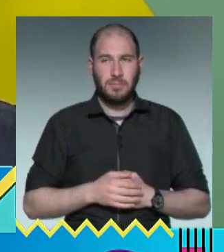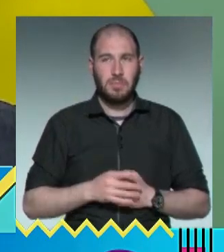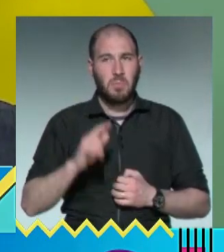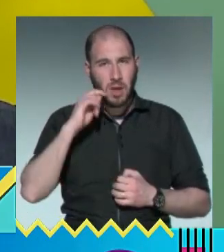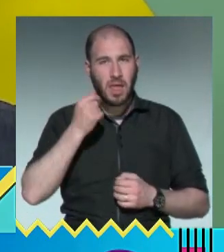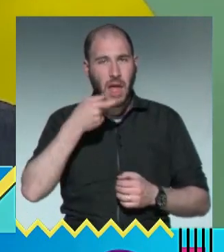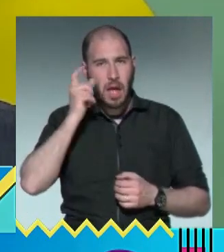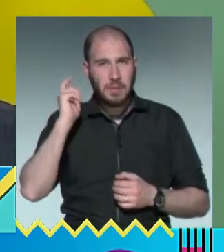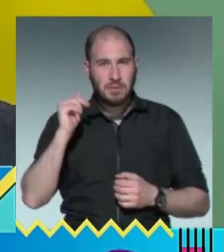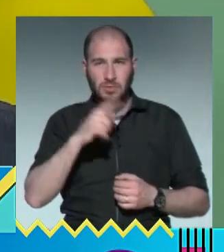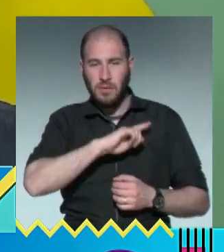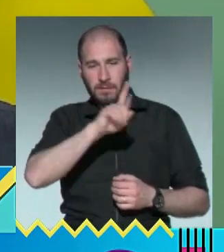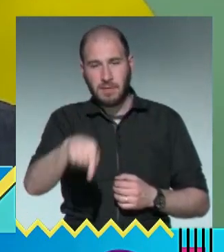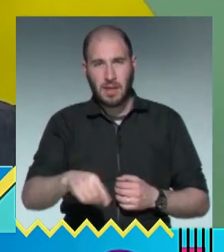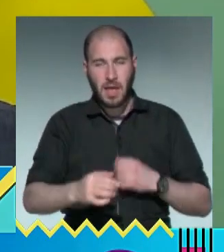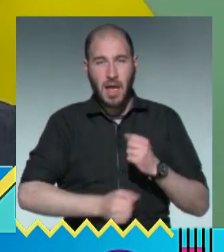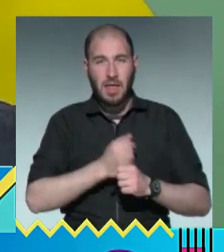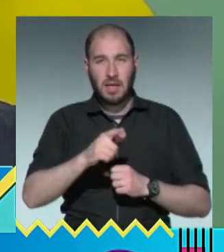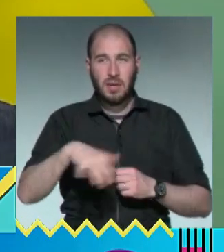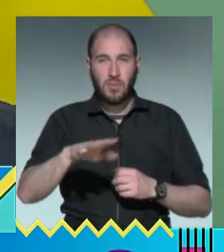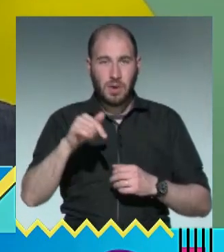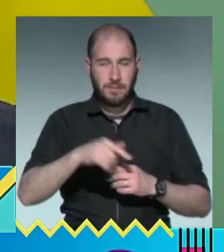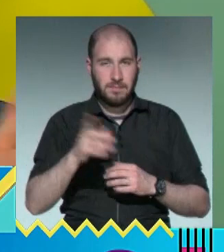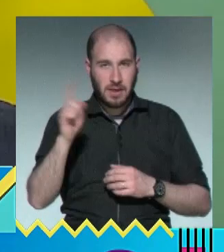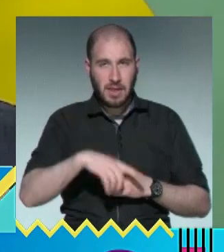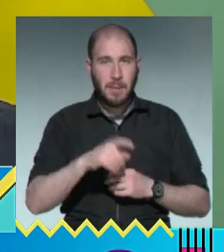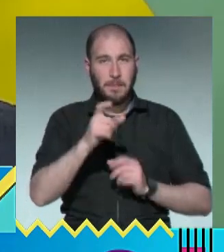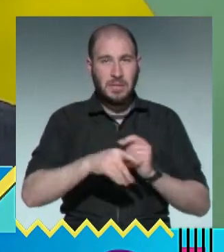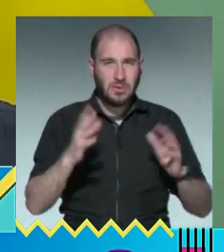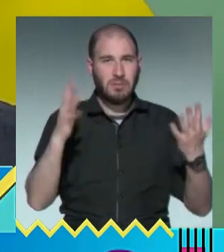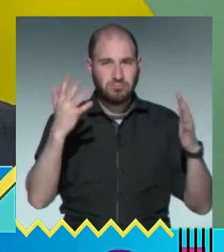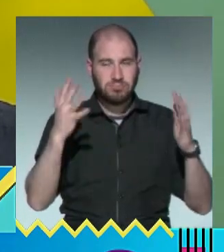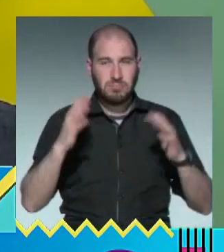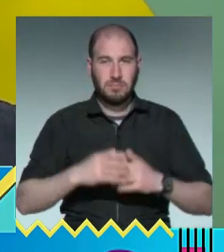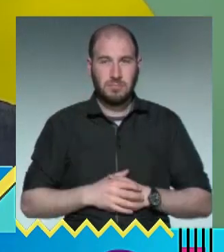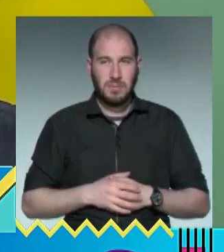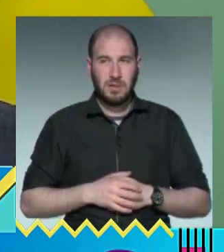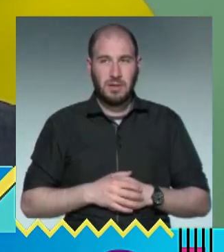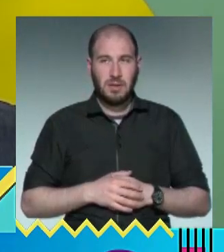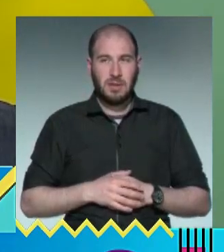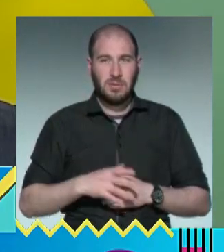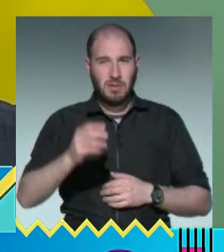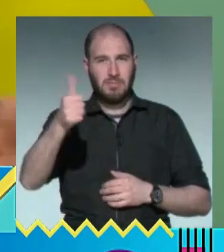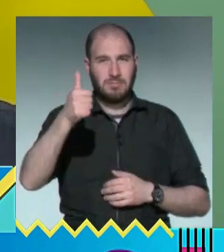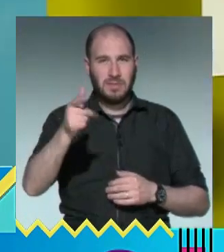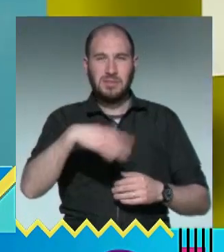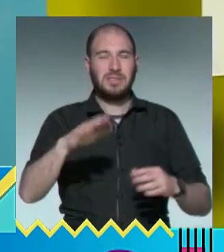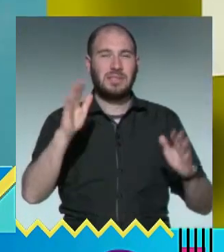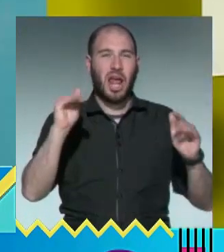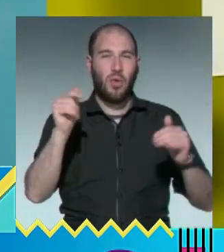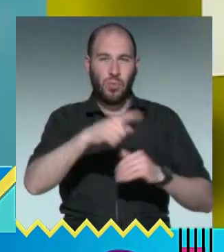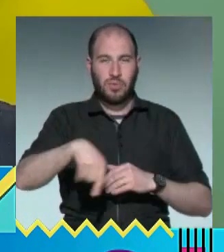lindo, las experiencias cuando veníamos hasta acá, hasta el siniestro, la gente nos aplaudía, levantaba el pulgar, nos